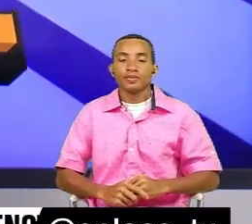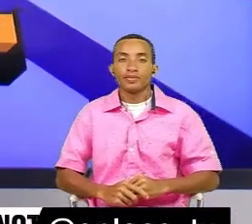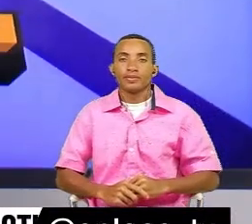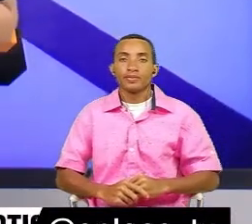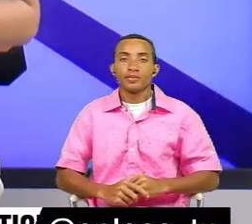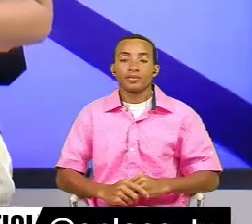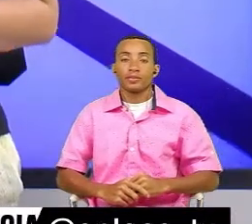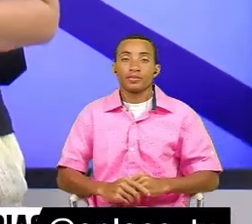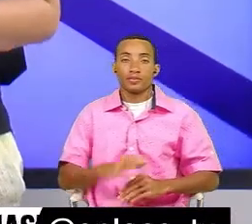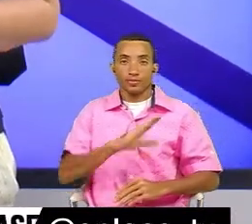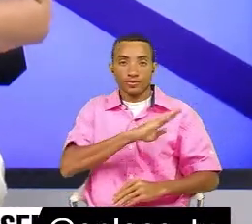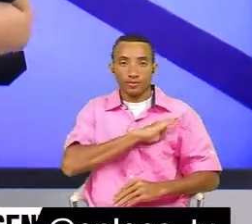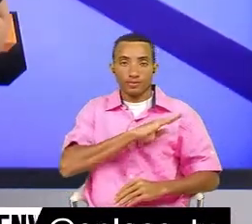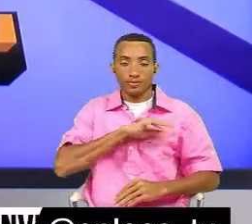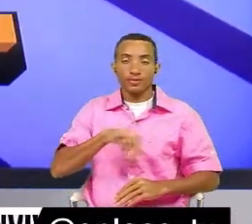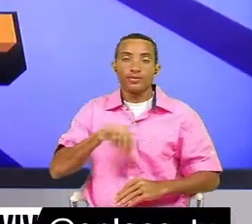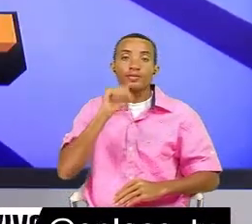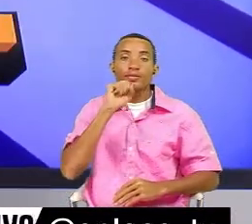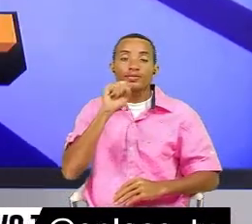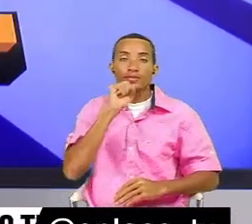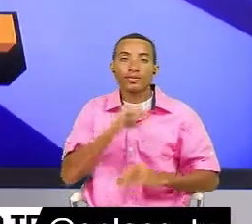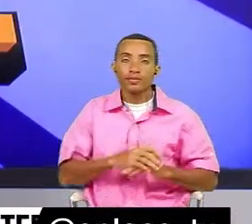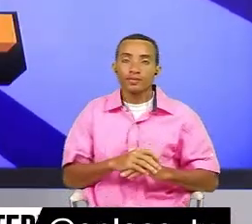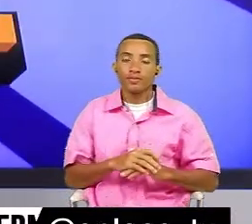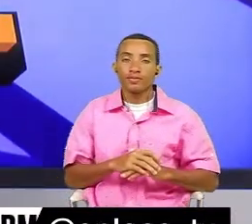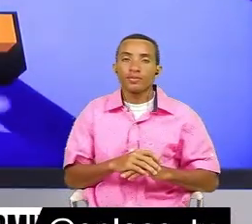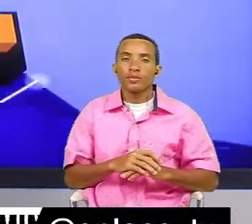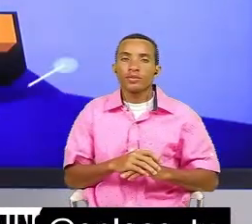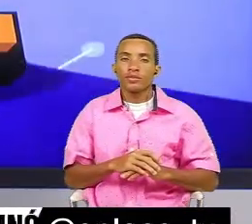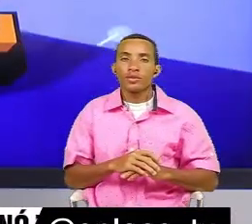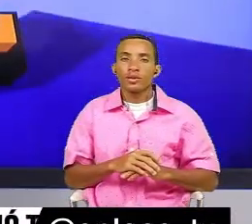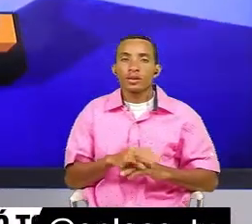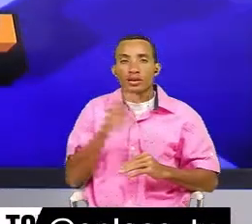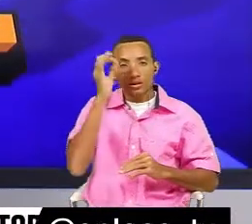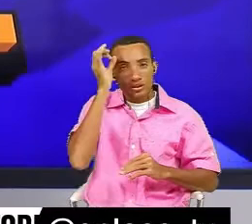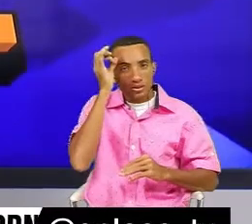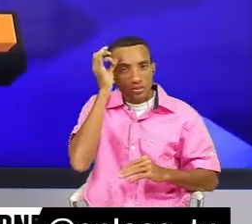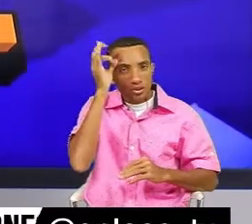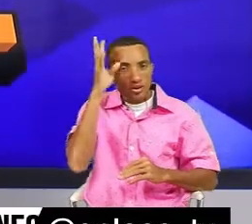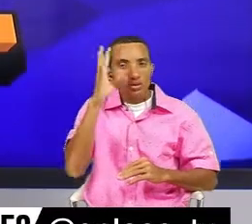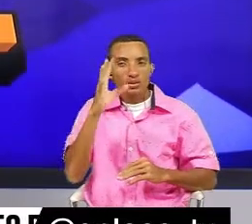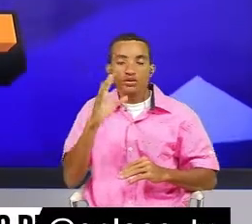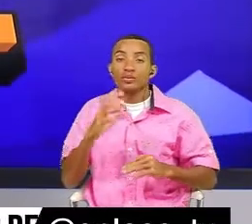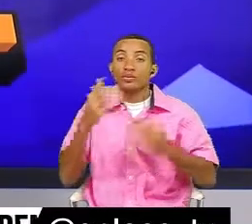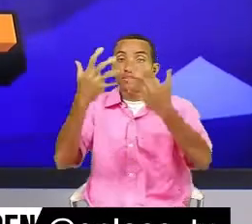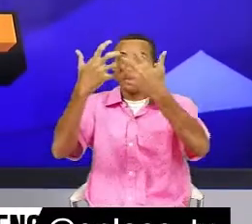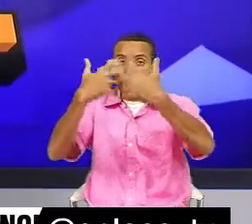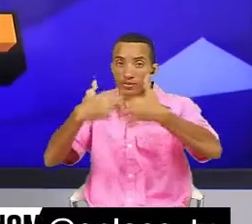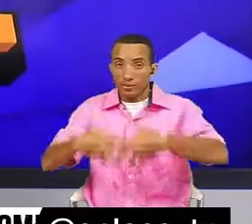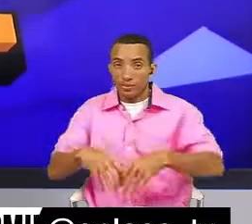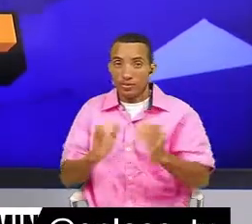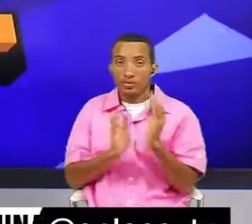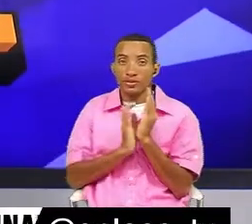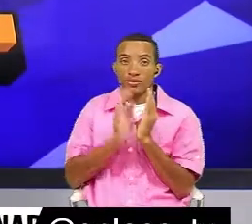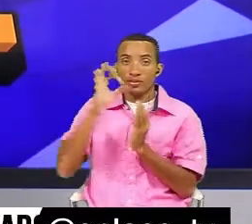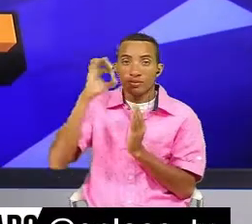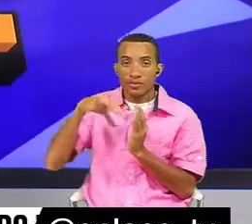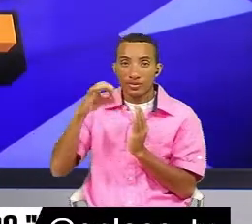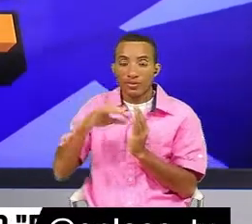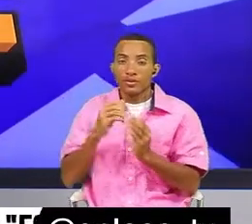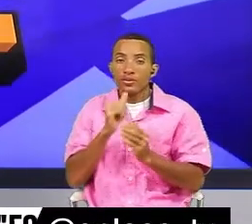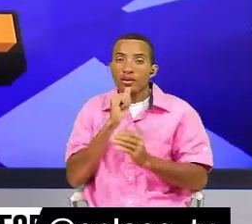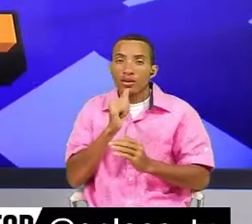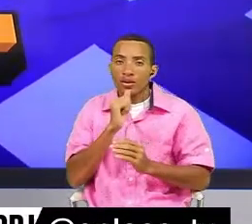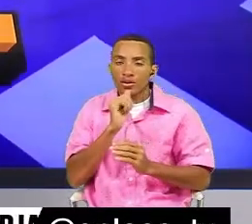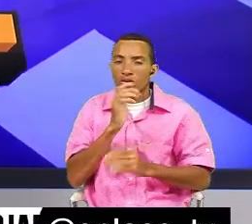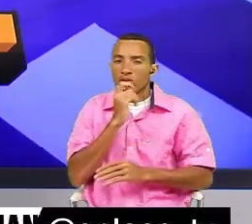Alcalde de Barranca Bermeja asegura que la posible privatización de la empresa Aguas de Barranca Bermeja solo es